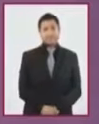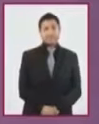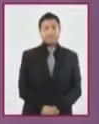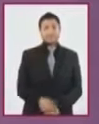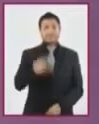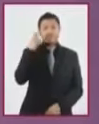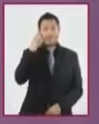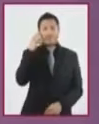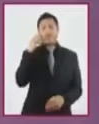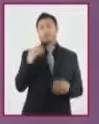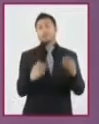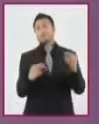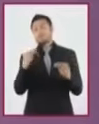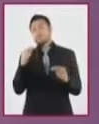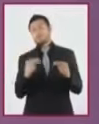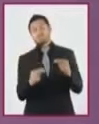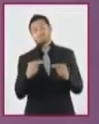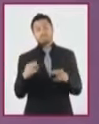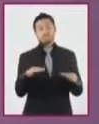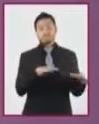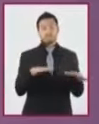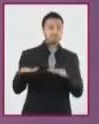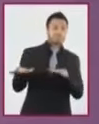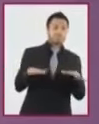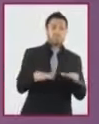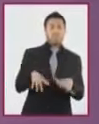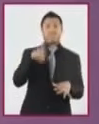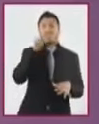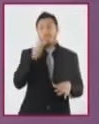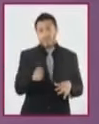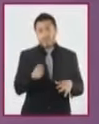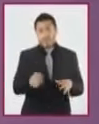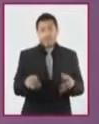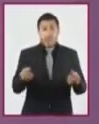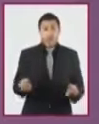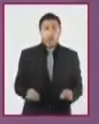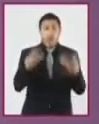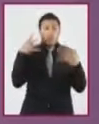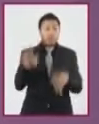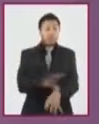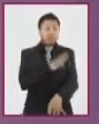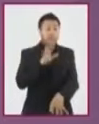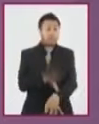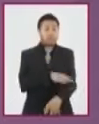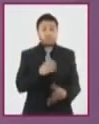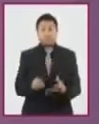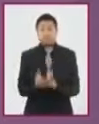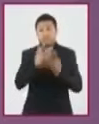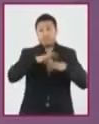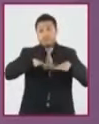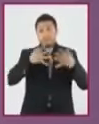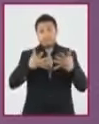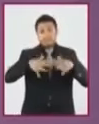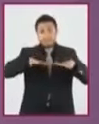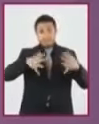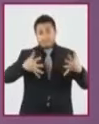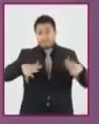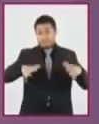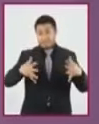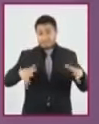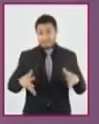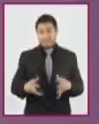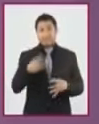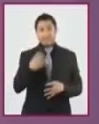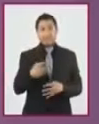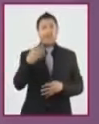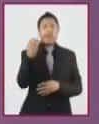Esta escala mide la magnitud del terremoto, que consiste en la medida de energía liberada en forma de ondas sísmicas, y consta de